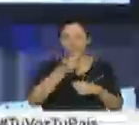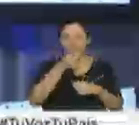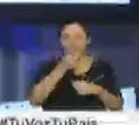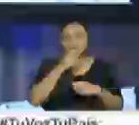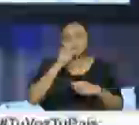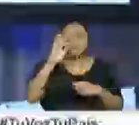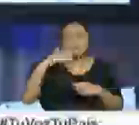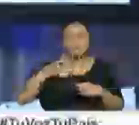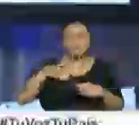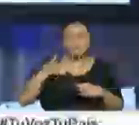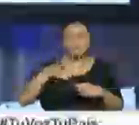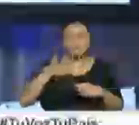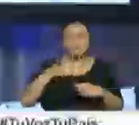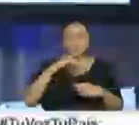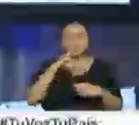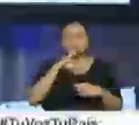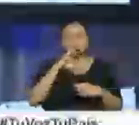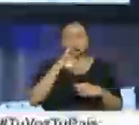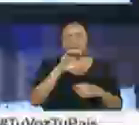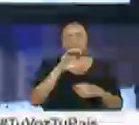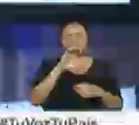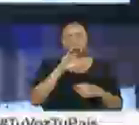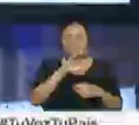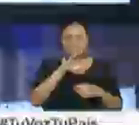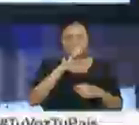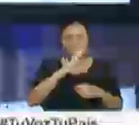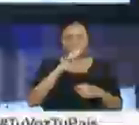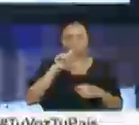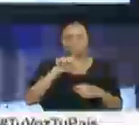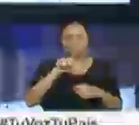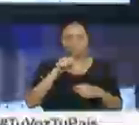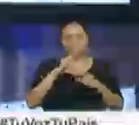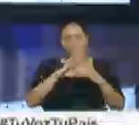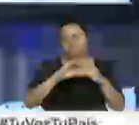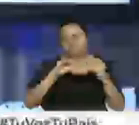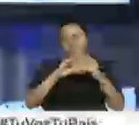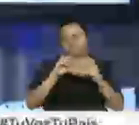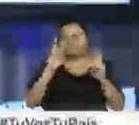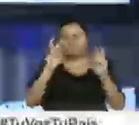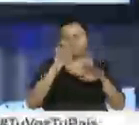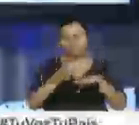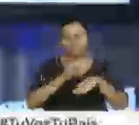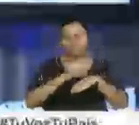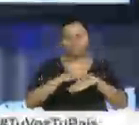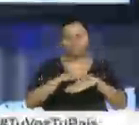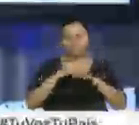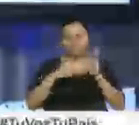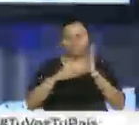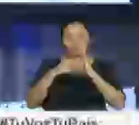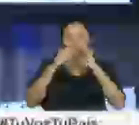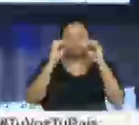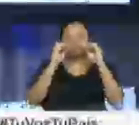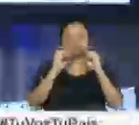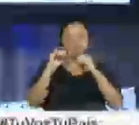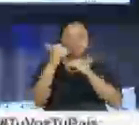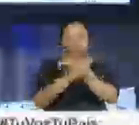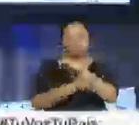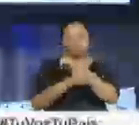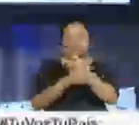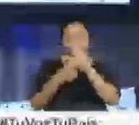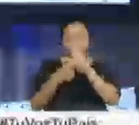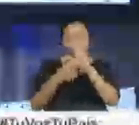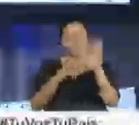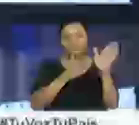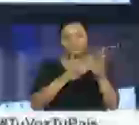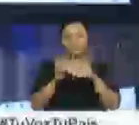medio argentino C5N, en la cual se refirió, entre otros temas, a los paraísos fiscales y a las políticas implementadas en